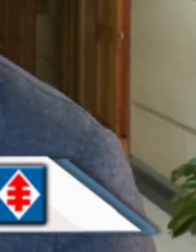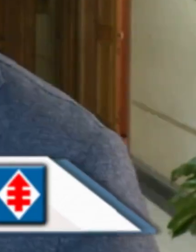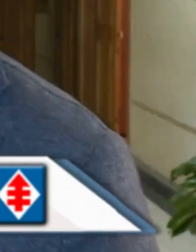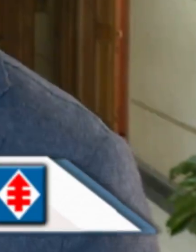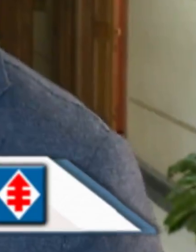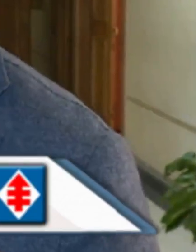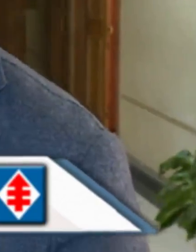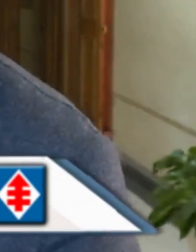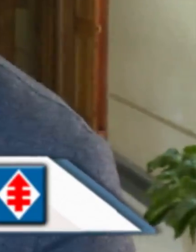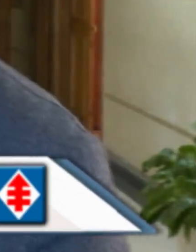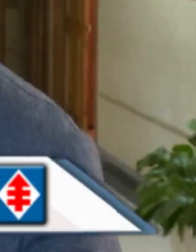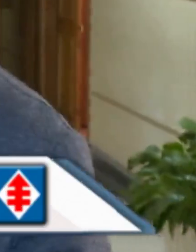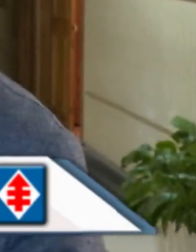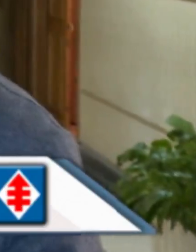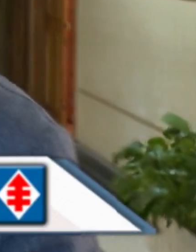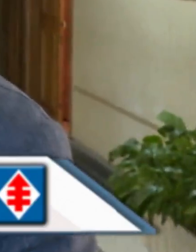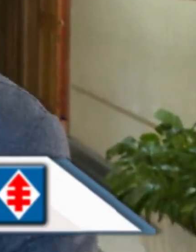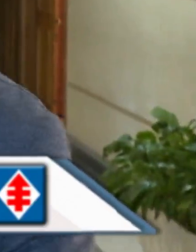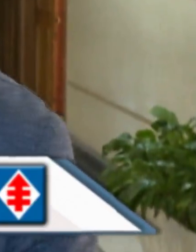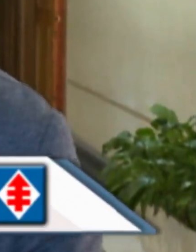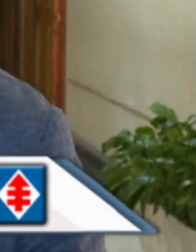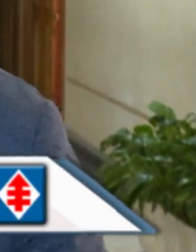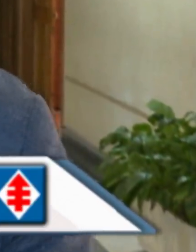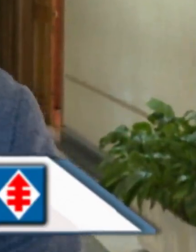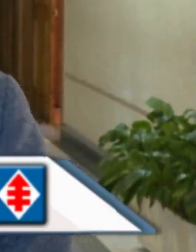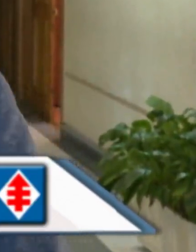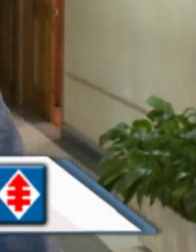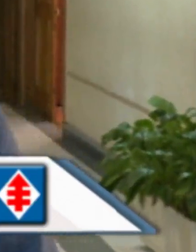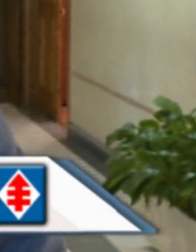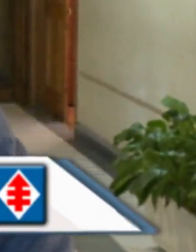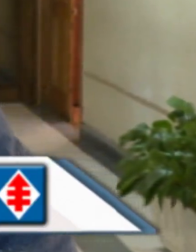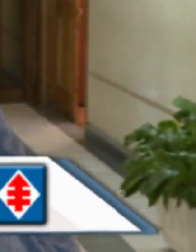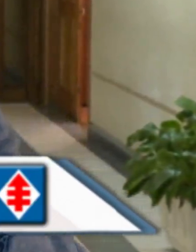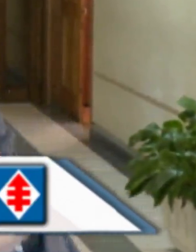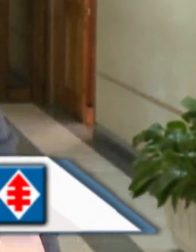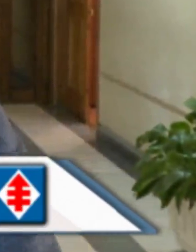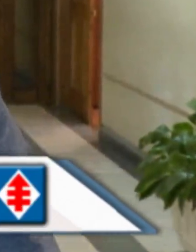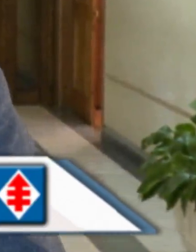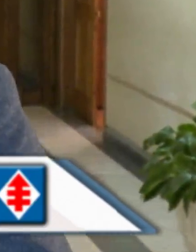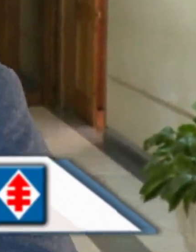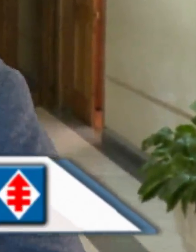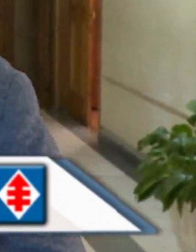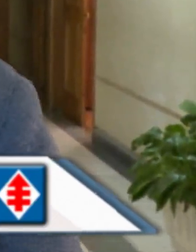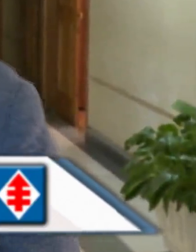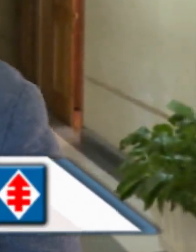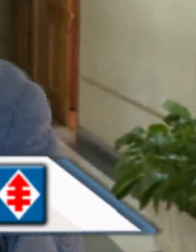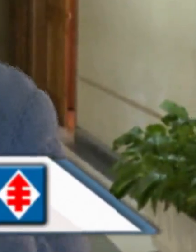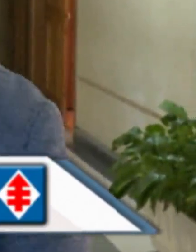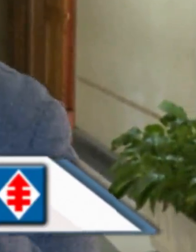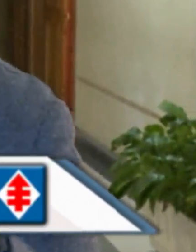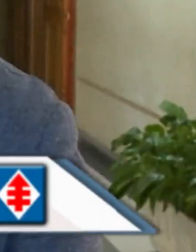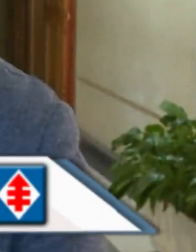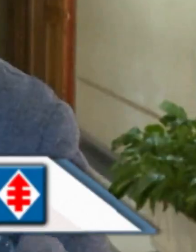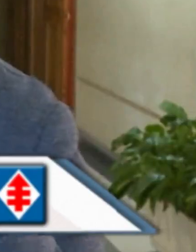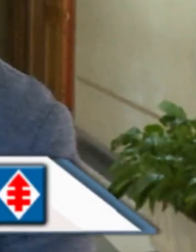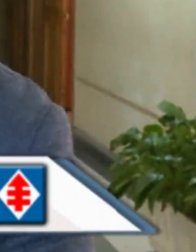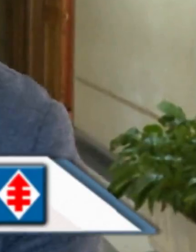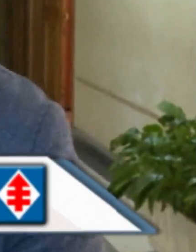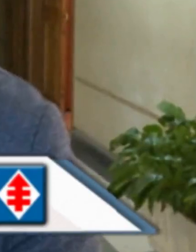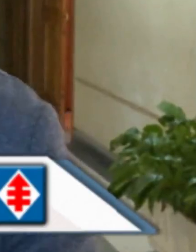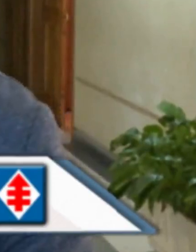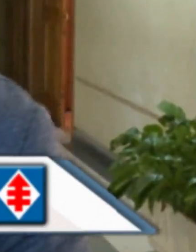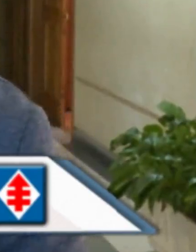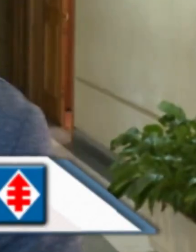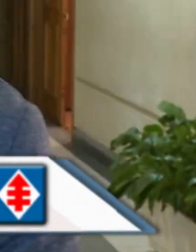participar de acciones de empresas que inviertan por ejemplo en obras de infraestructura pero no pueden ellas directamente